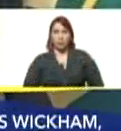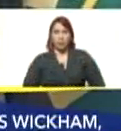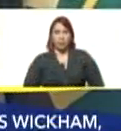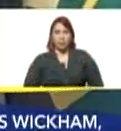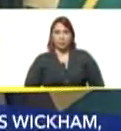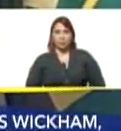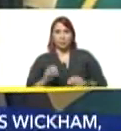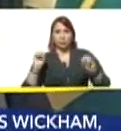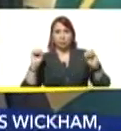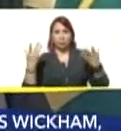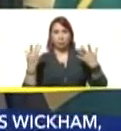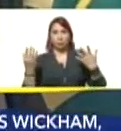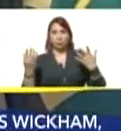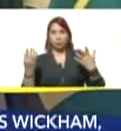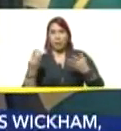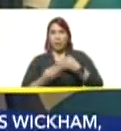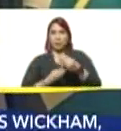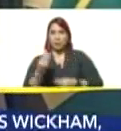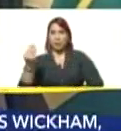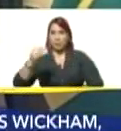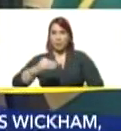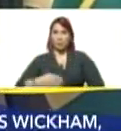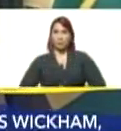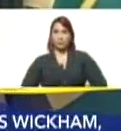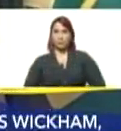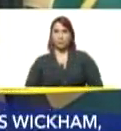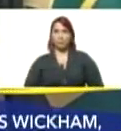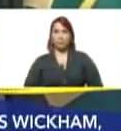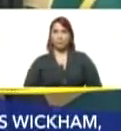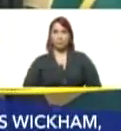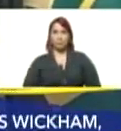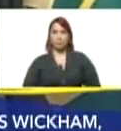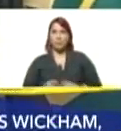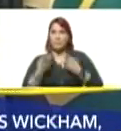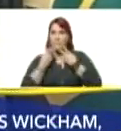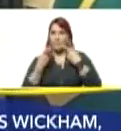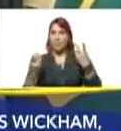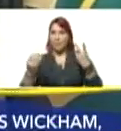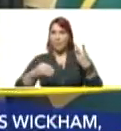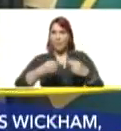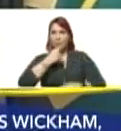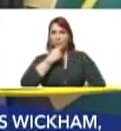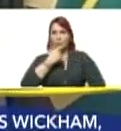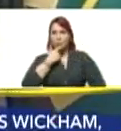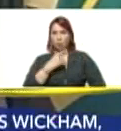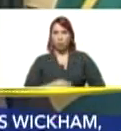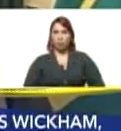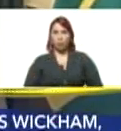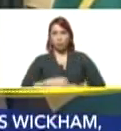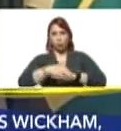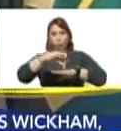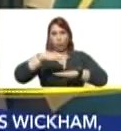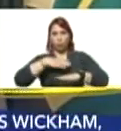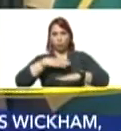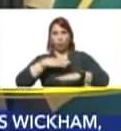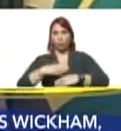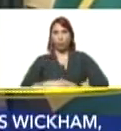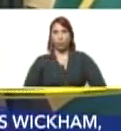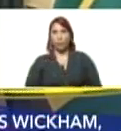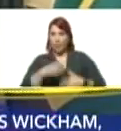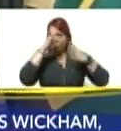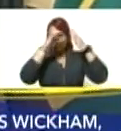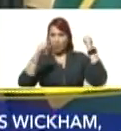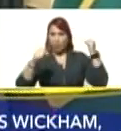para lograr hacer más, que es el mensaje más bonito que nos ha dejado el embajador Andreas